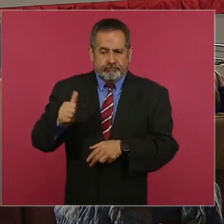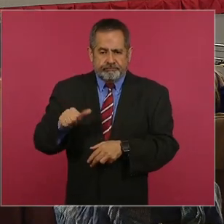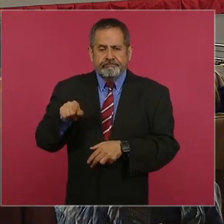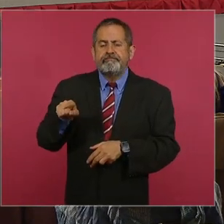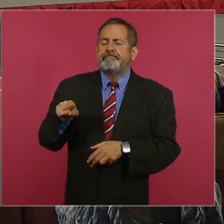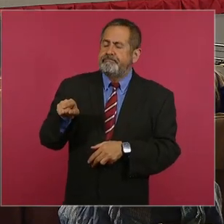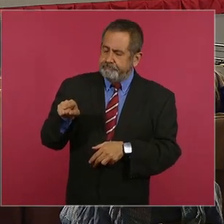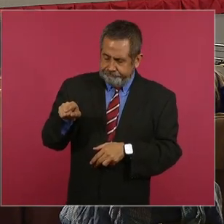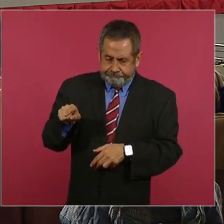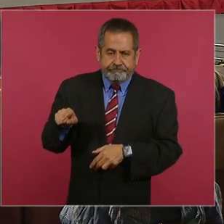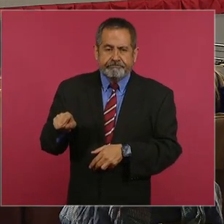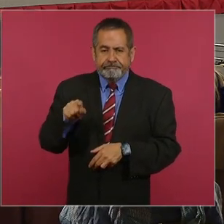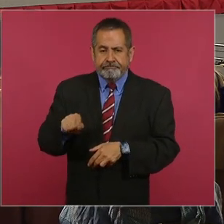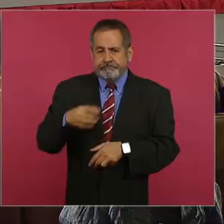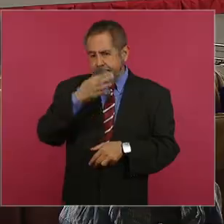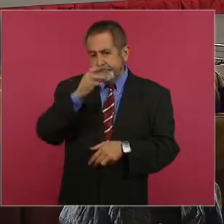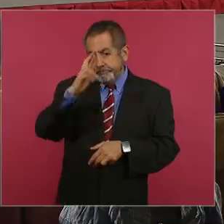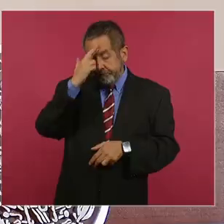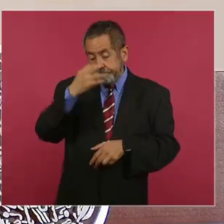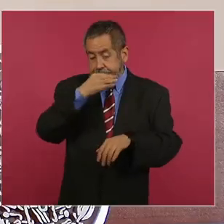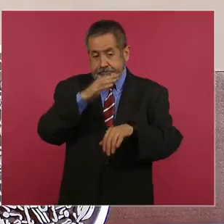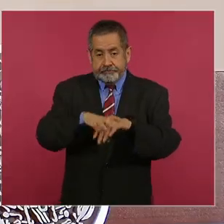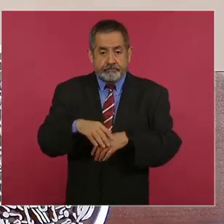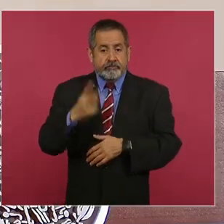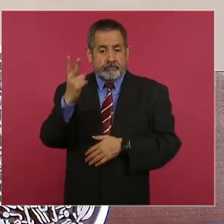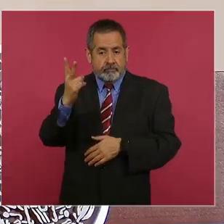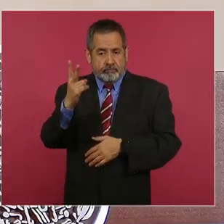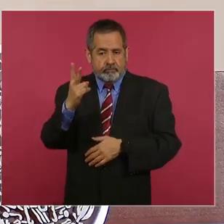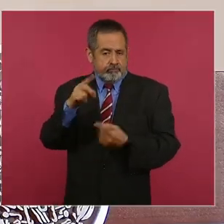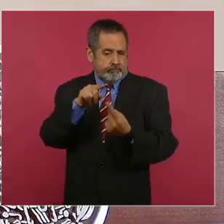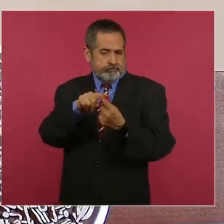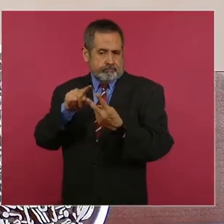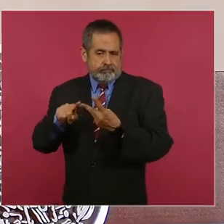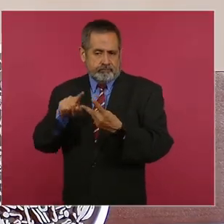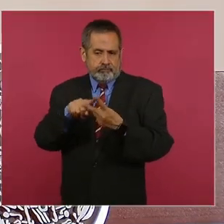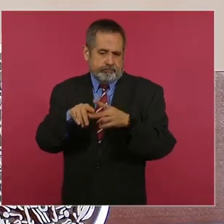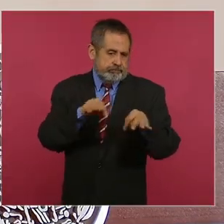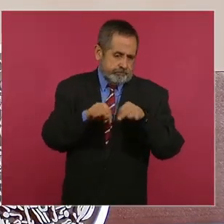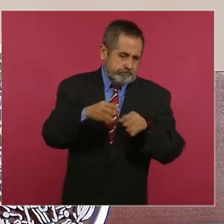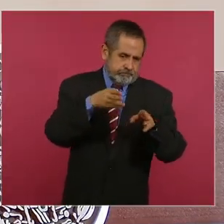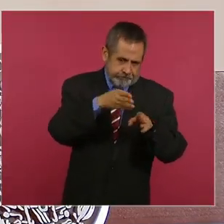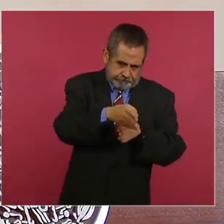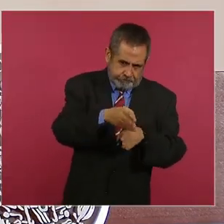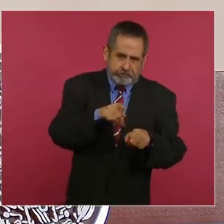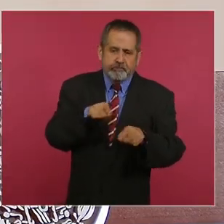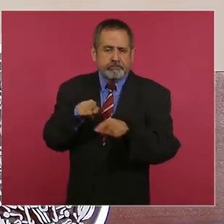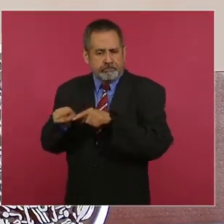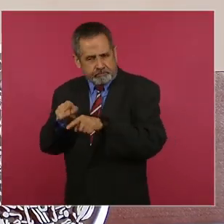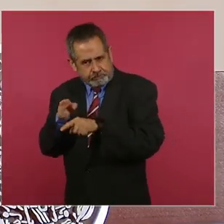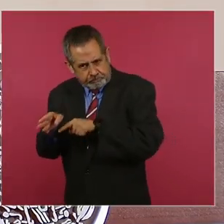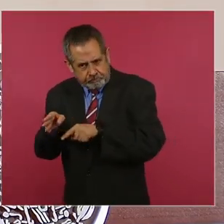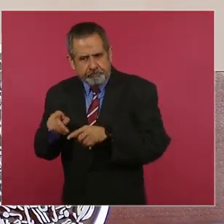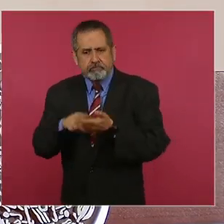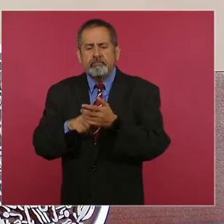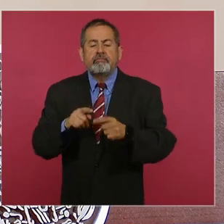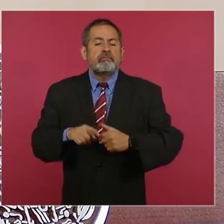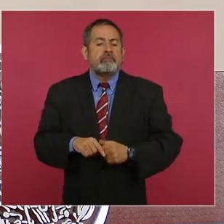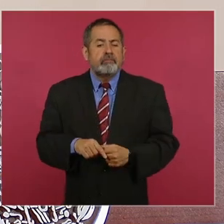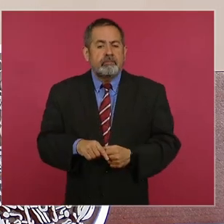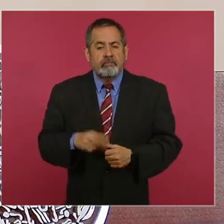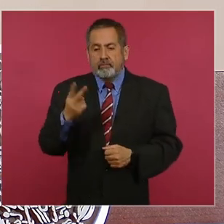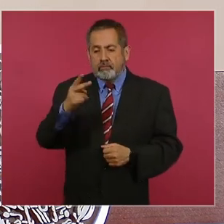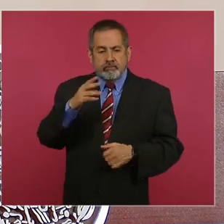Quisiera recordarles que tenemos dos grandes vertientes de actividad cultural y específicamente